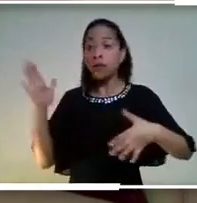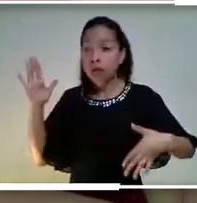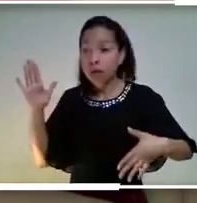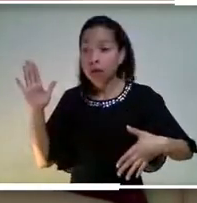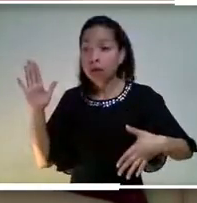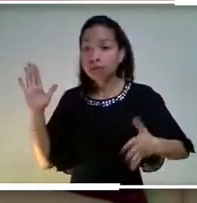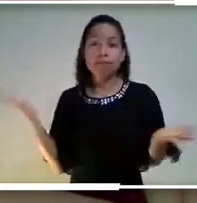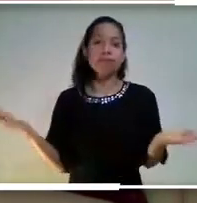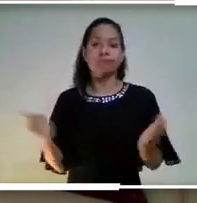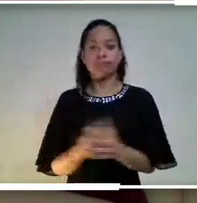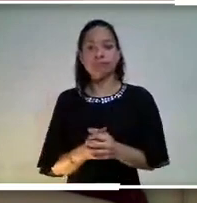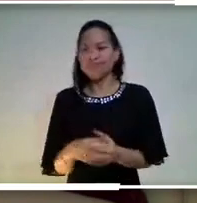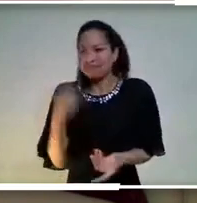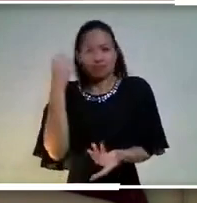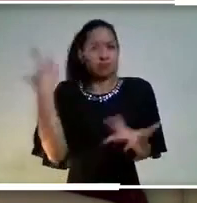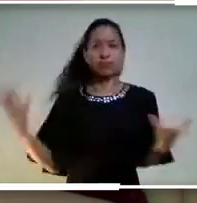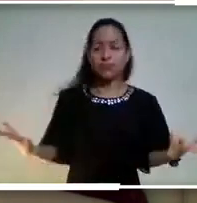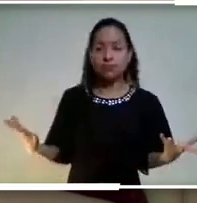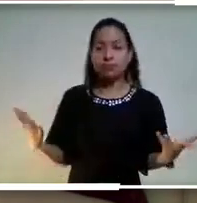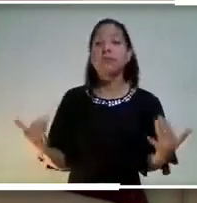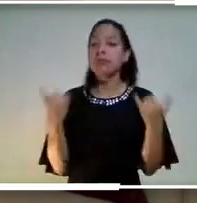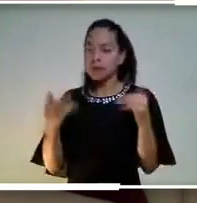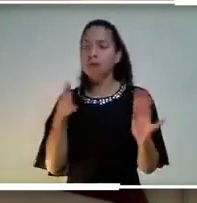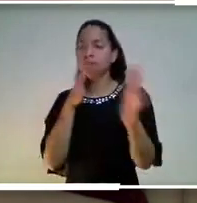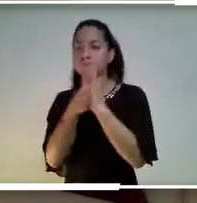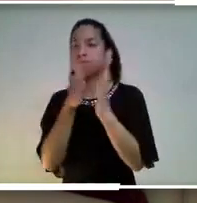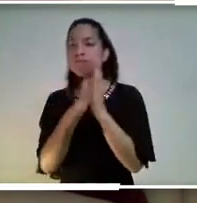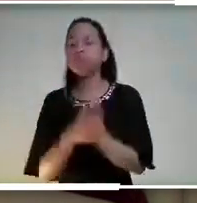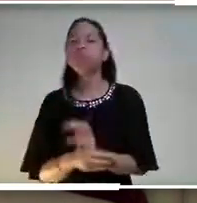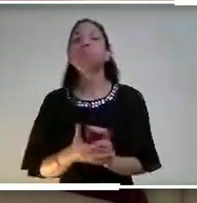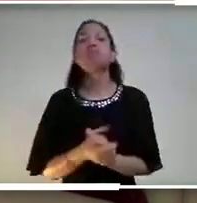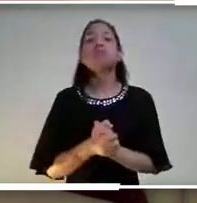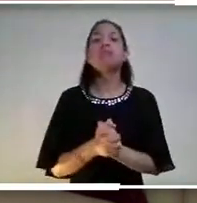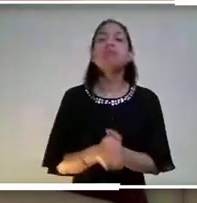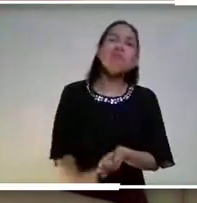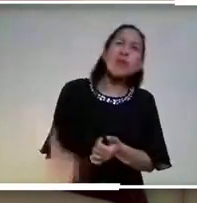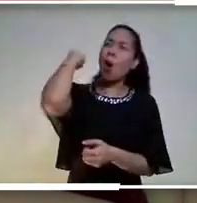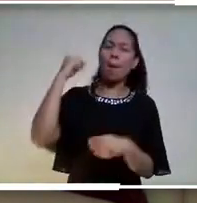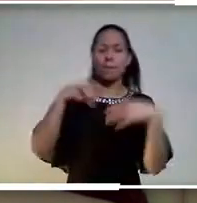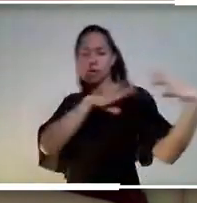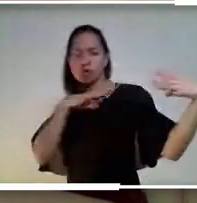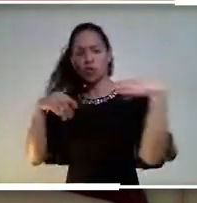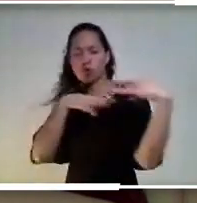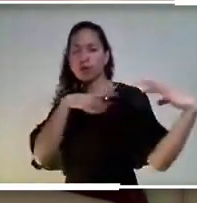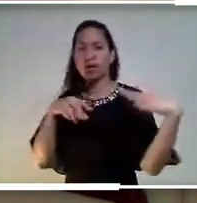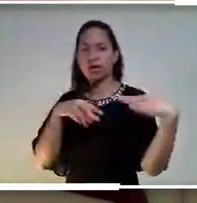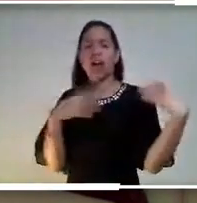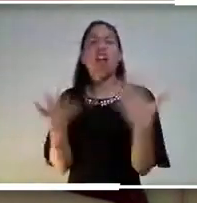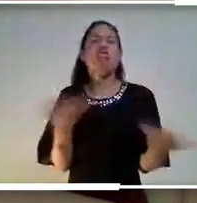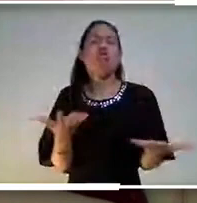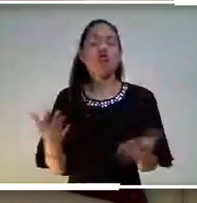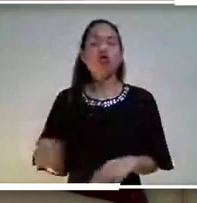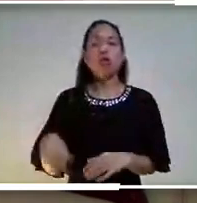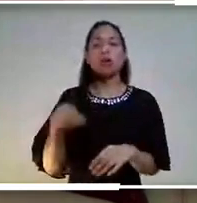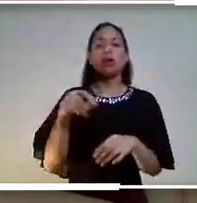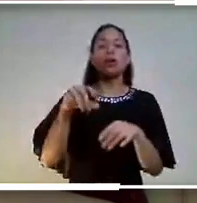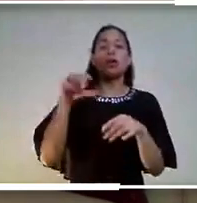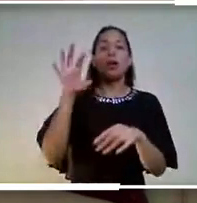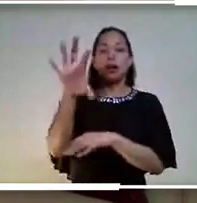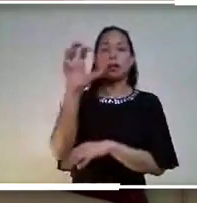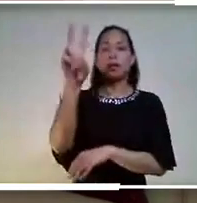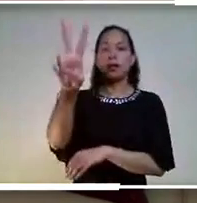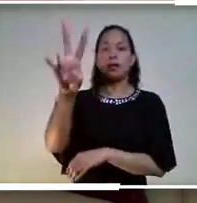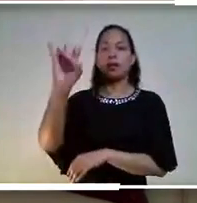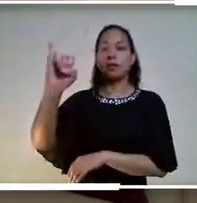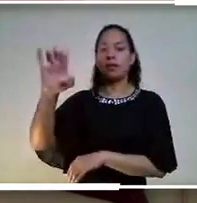décadas durante las guerras de vietnam asignar reynolds en pensilvania en los eeuu una fila dentista el